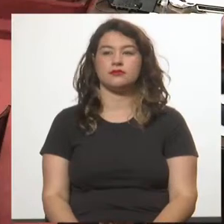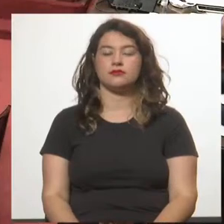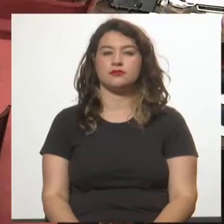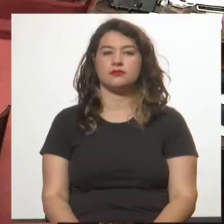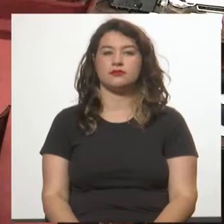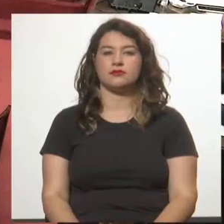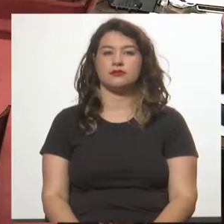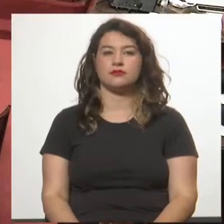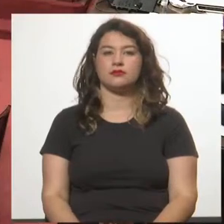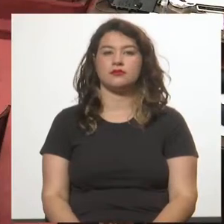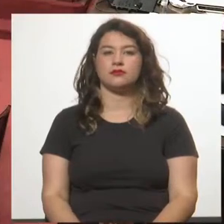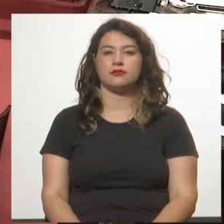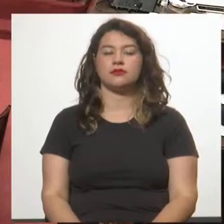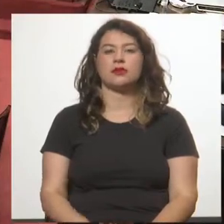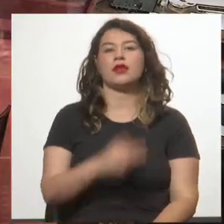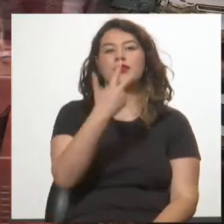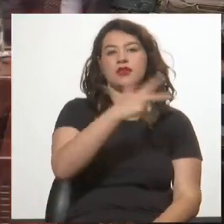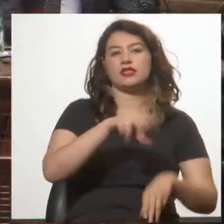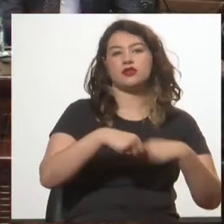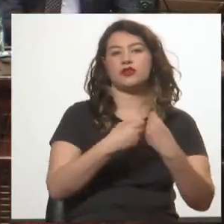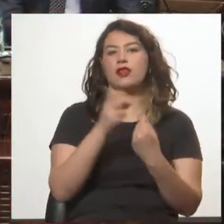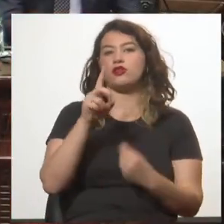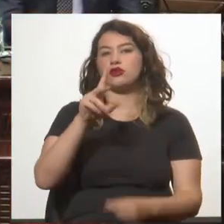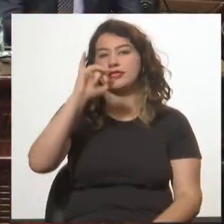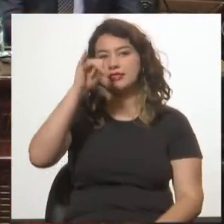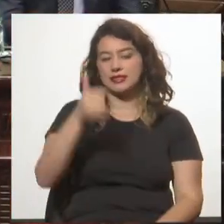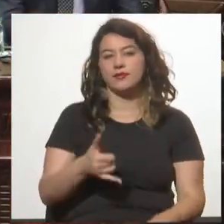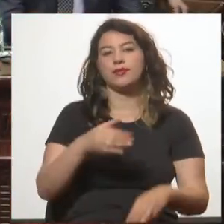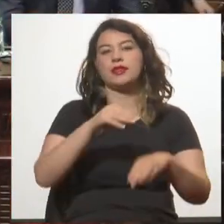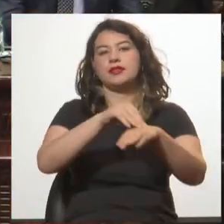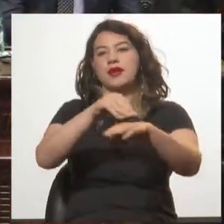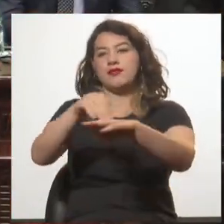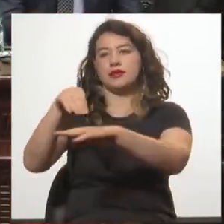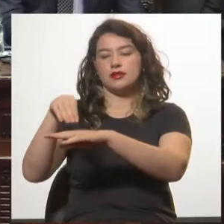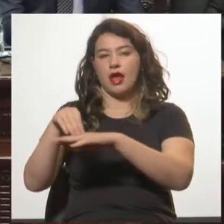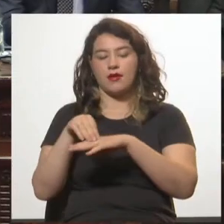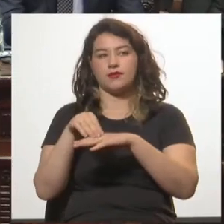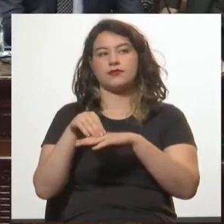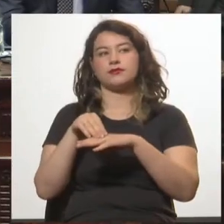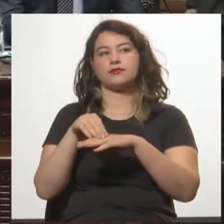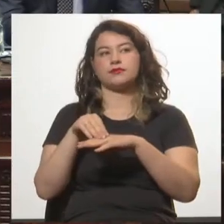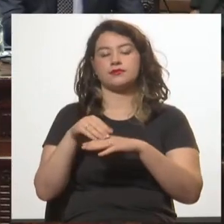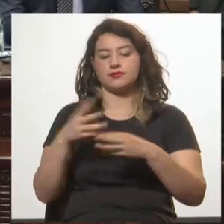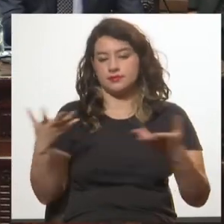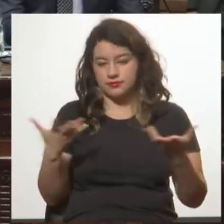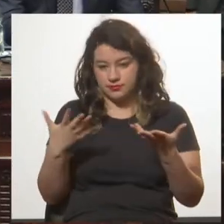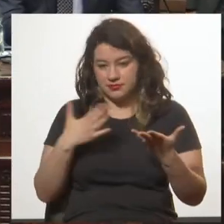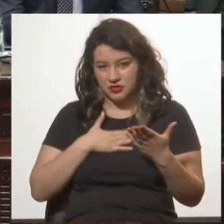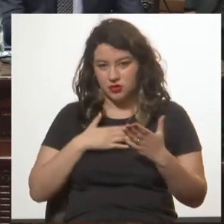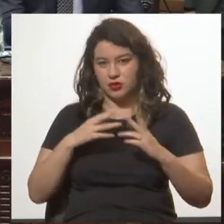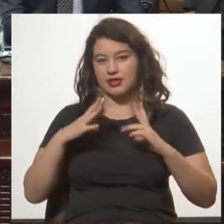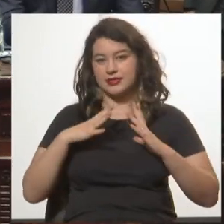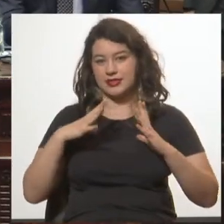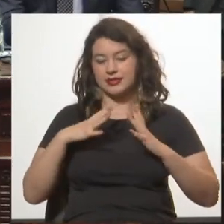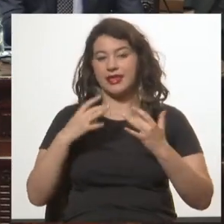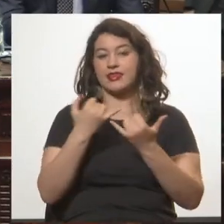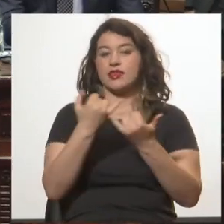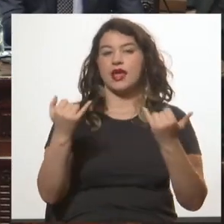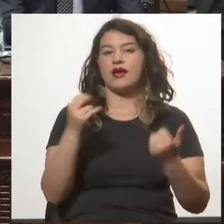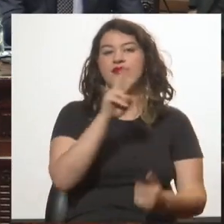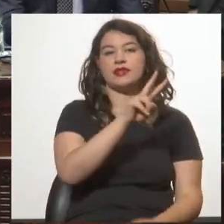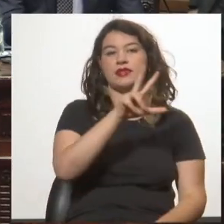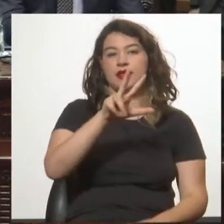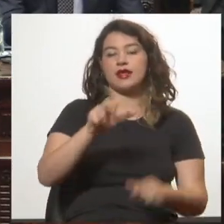12 en 13 afirmativo se comunica el cuerpo que en virtud que estaré en uso de licencia desde el día 23